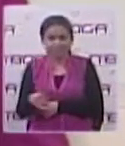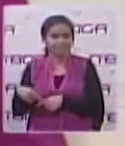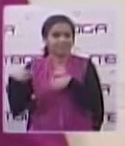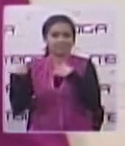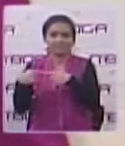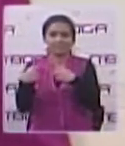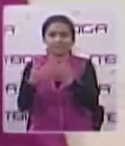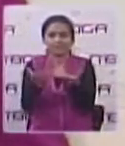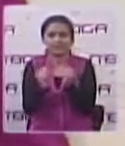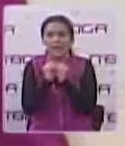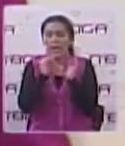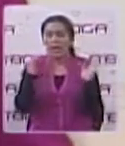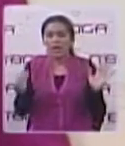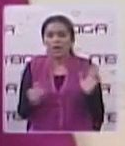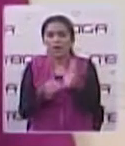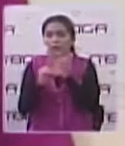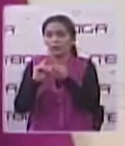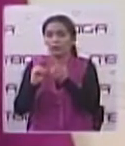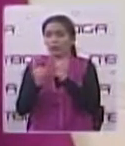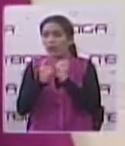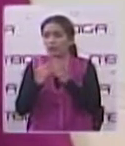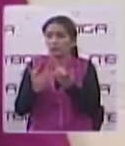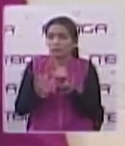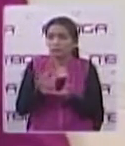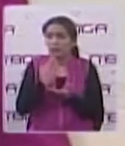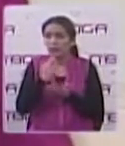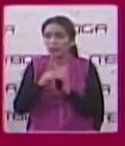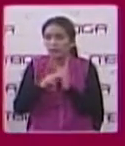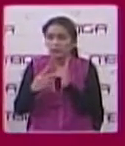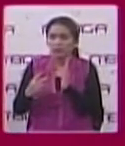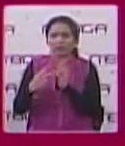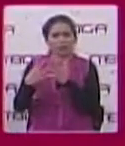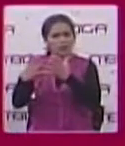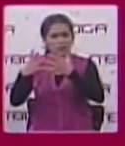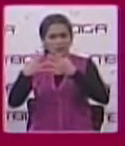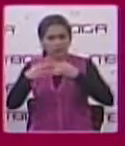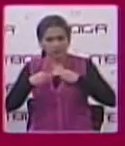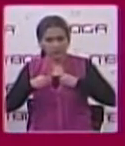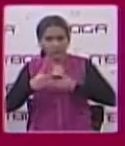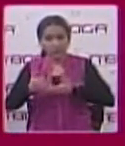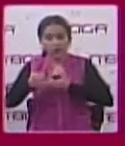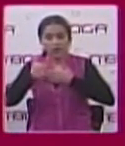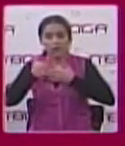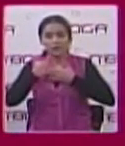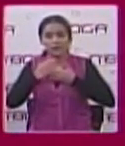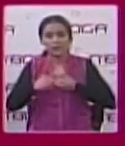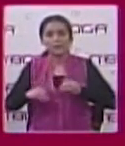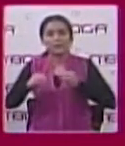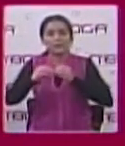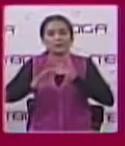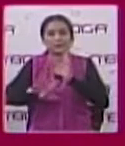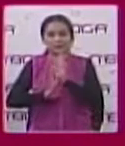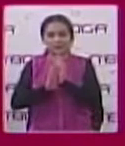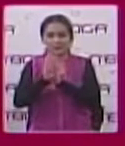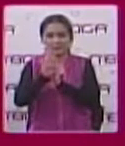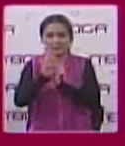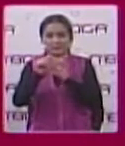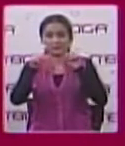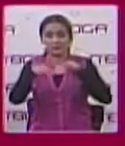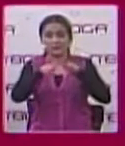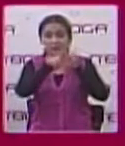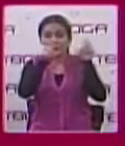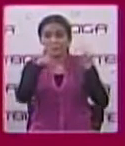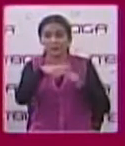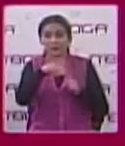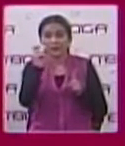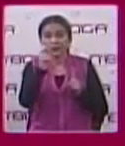un cambio, a la innovación. Y como te decía hace un momento, creo que eso es lo que vivimos constantemente en una compañía como